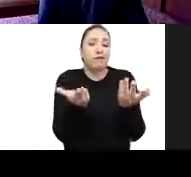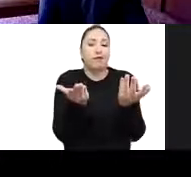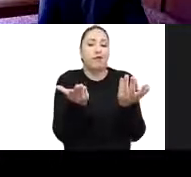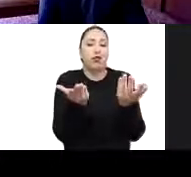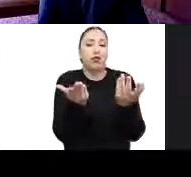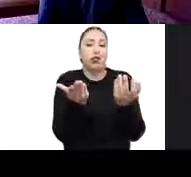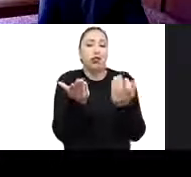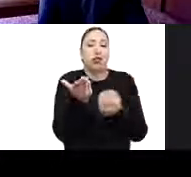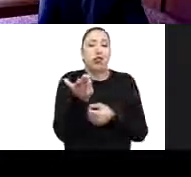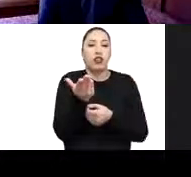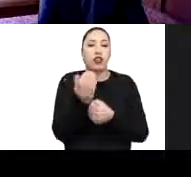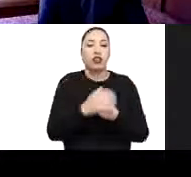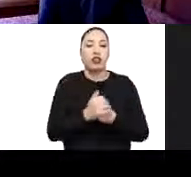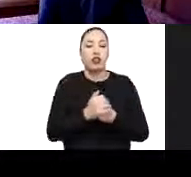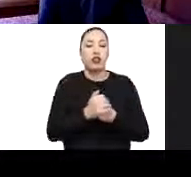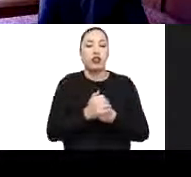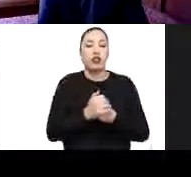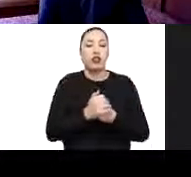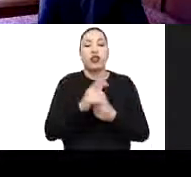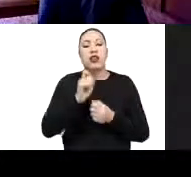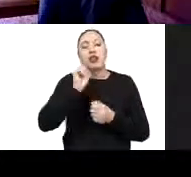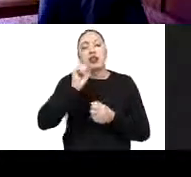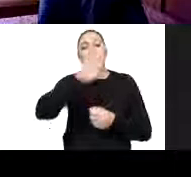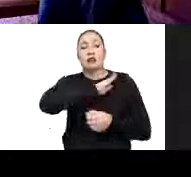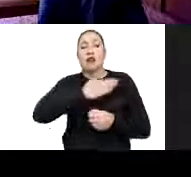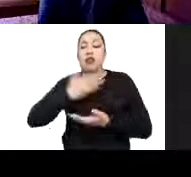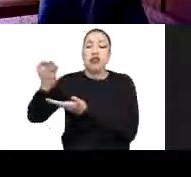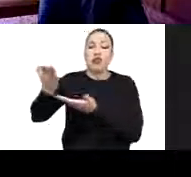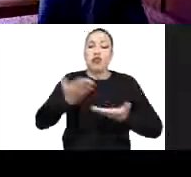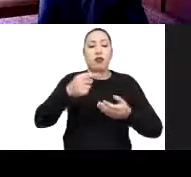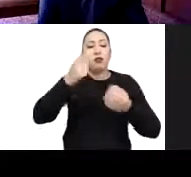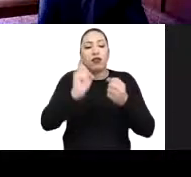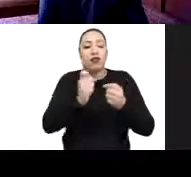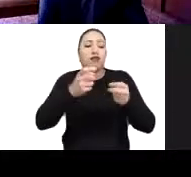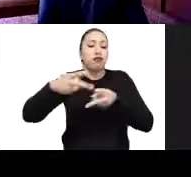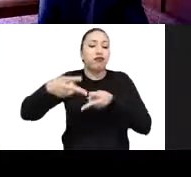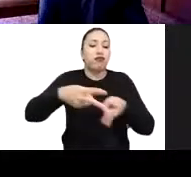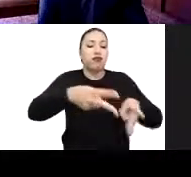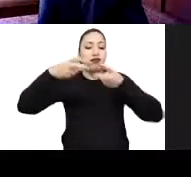quedamos subyugados bajo la corona española, fue también una pérdida para el agua.